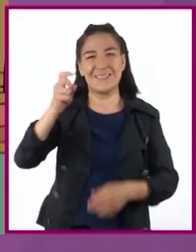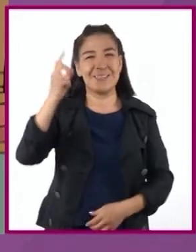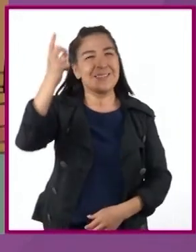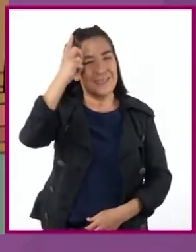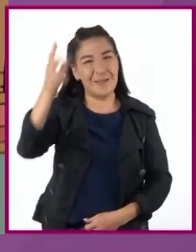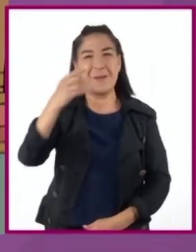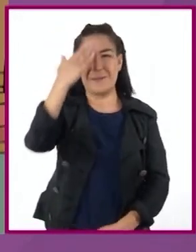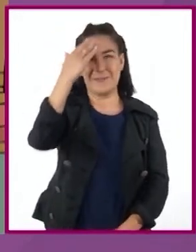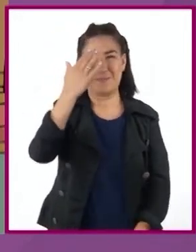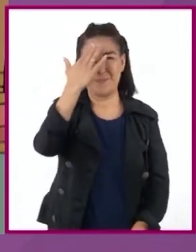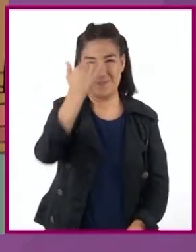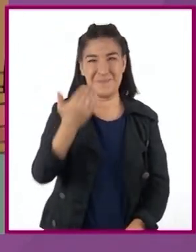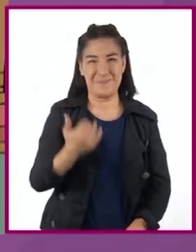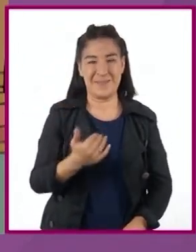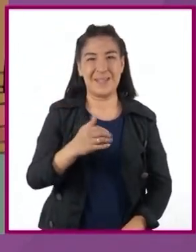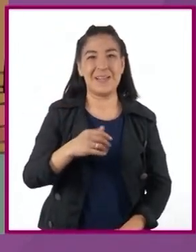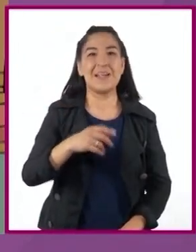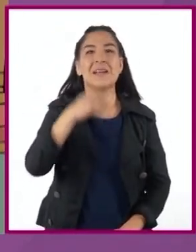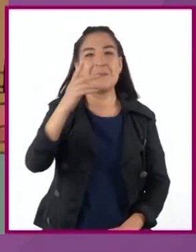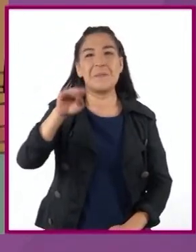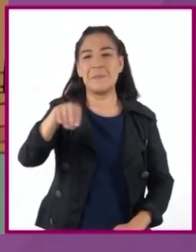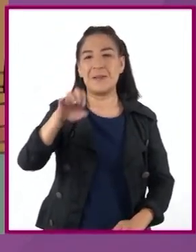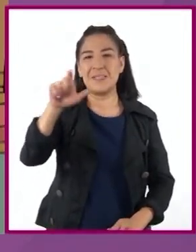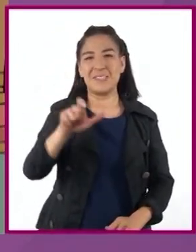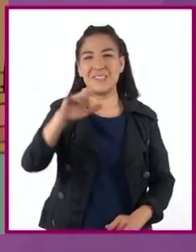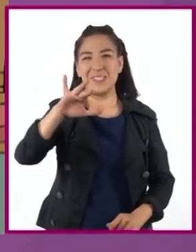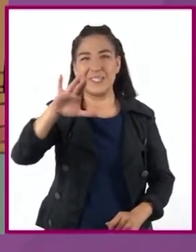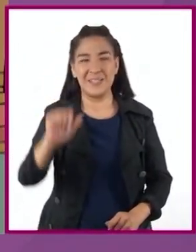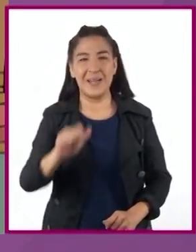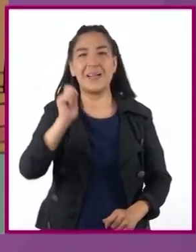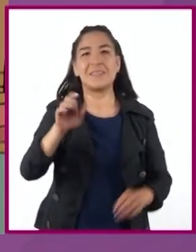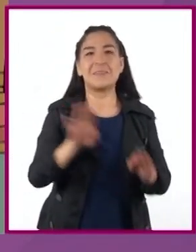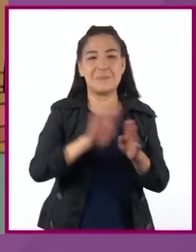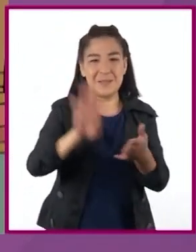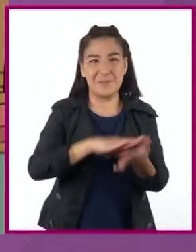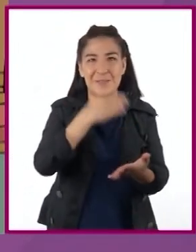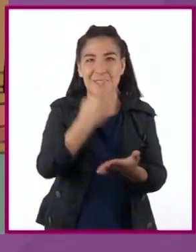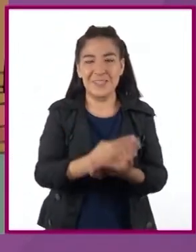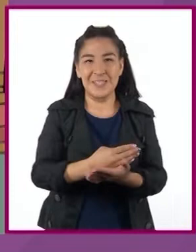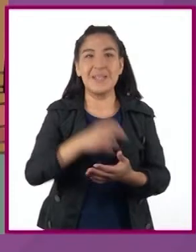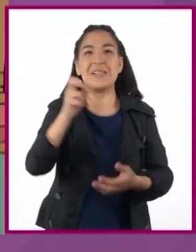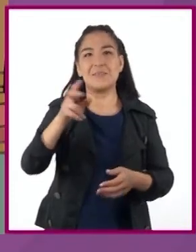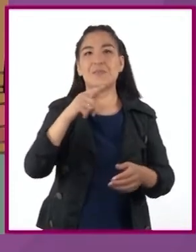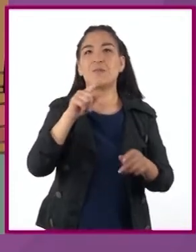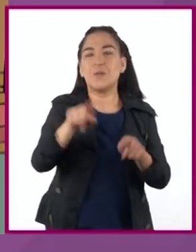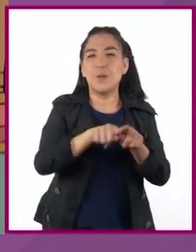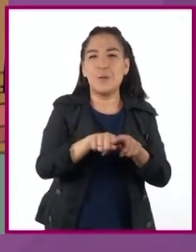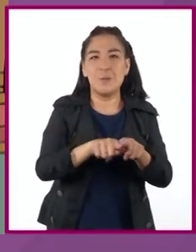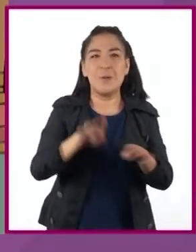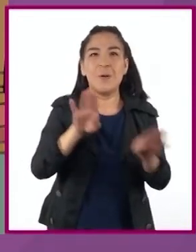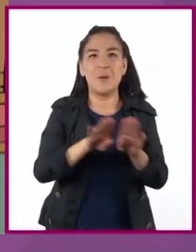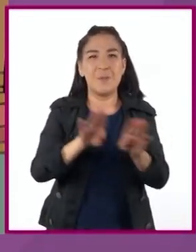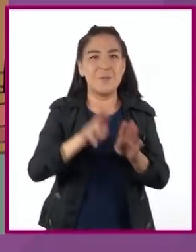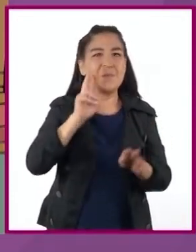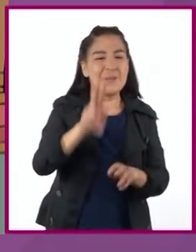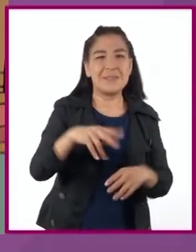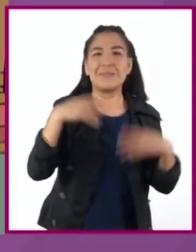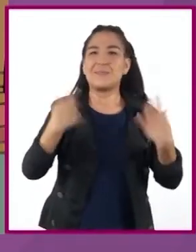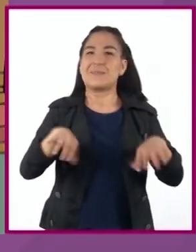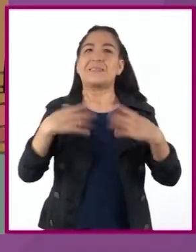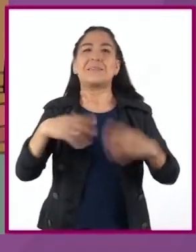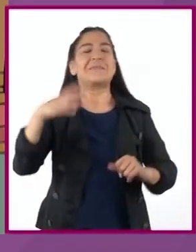mexica, ¿sí? La diosa descuartizada por su hermano Huitzilopochtli. ¡Qué bárbaro!, ¿no?